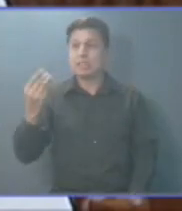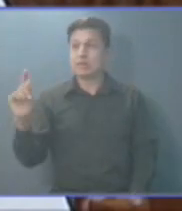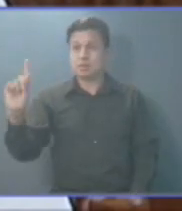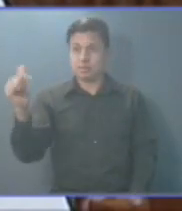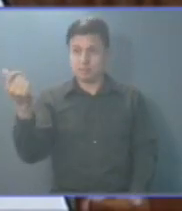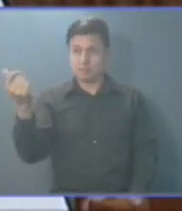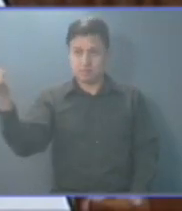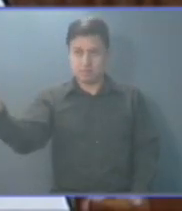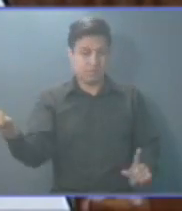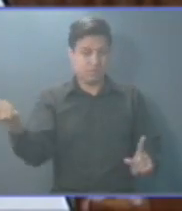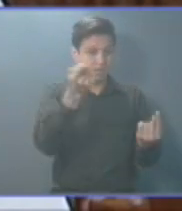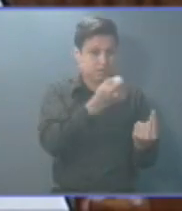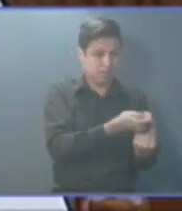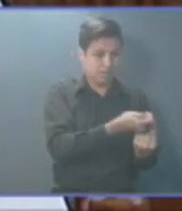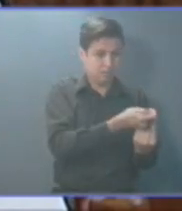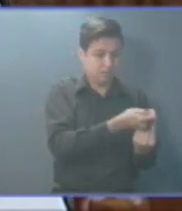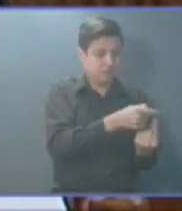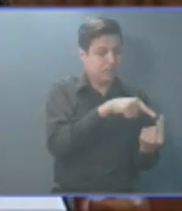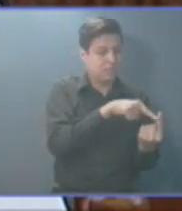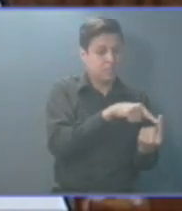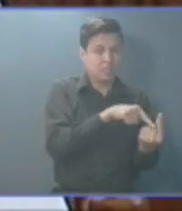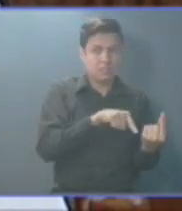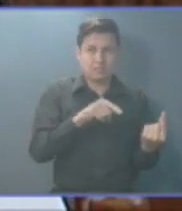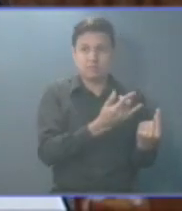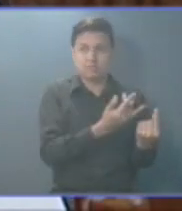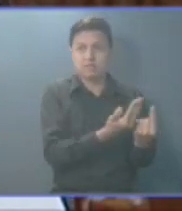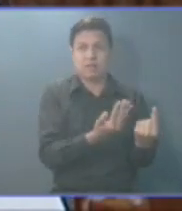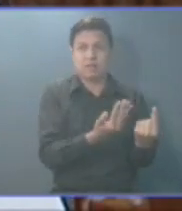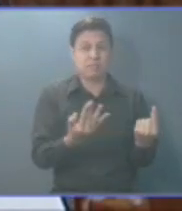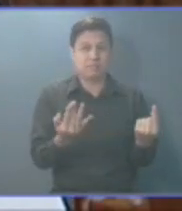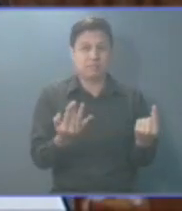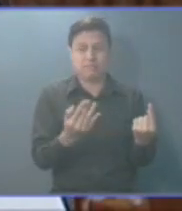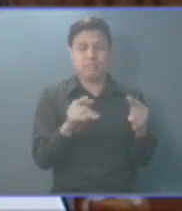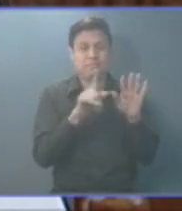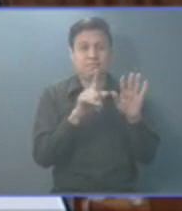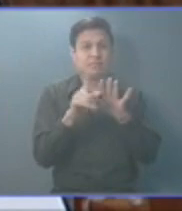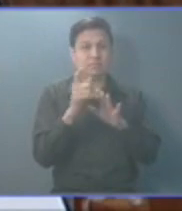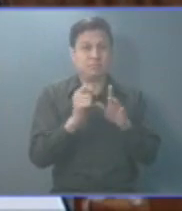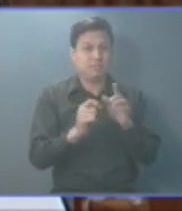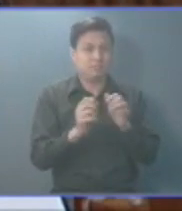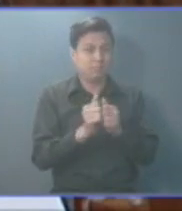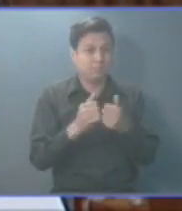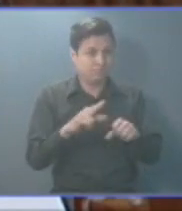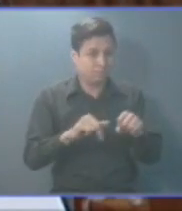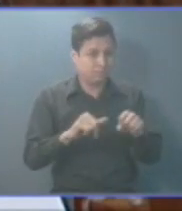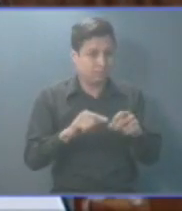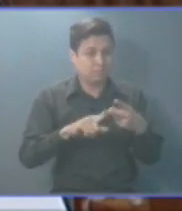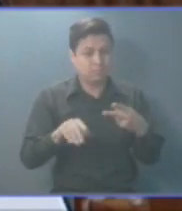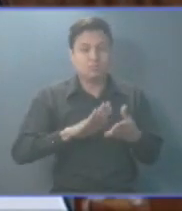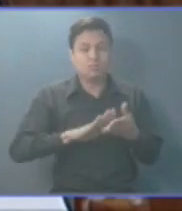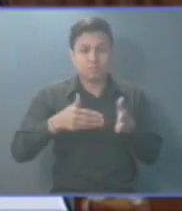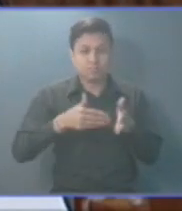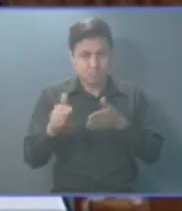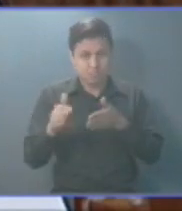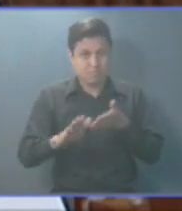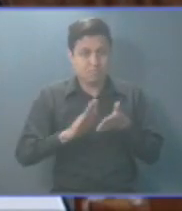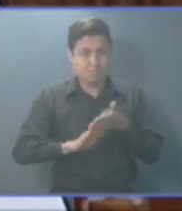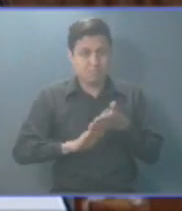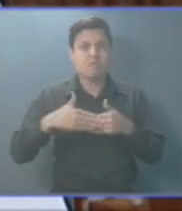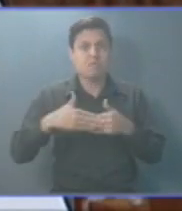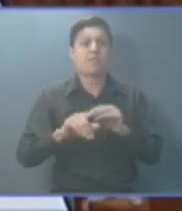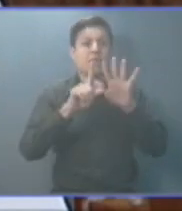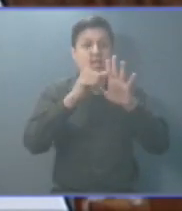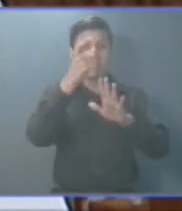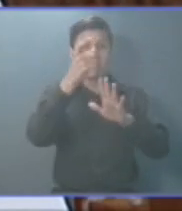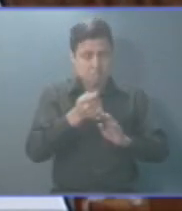a partir de la fecha de la entrada en vigencia del contrato, y las cuotas se pagarán